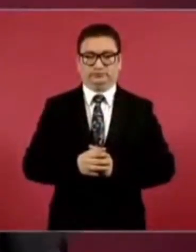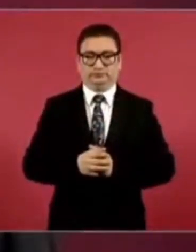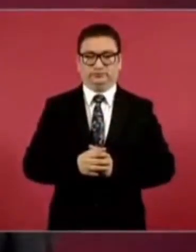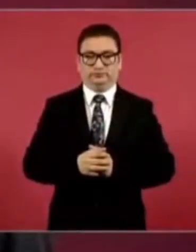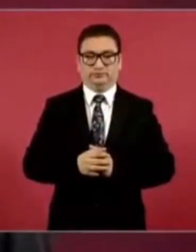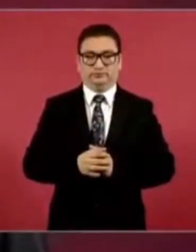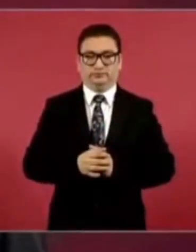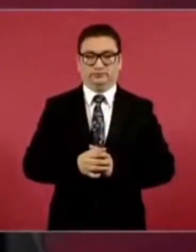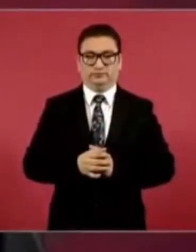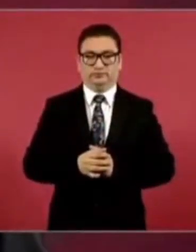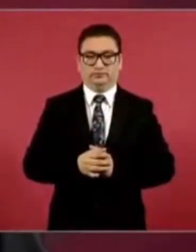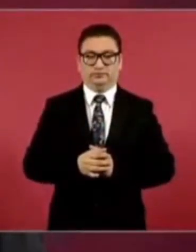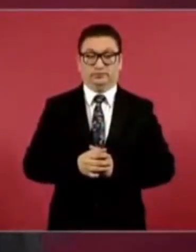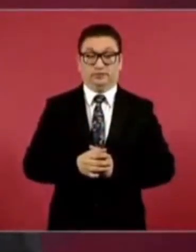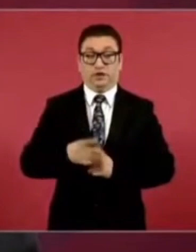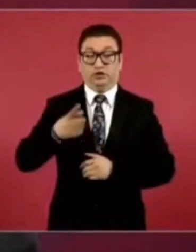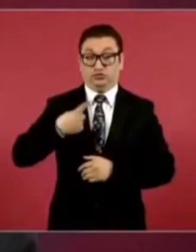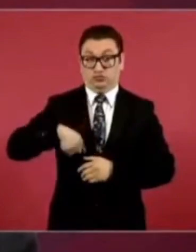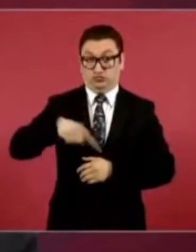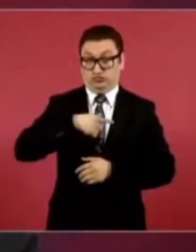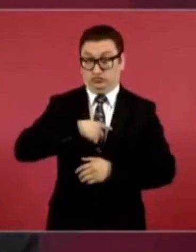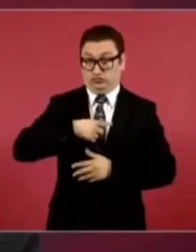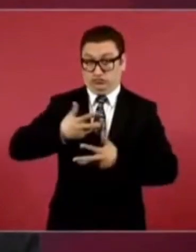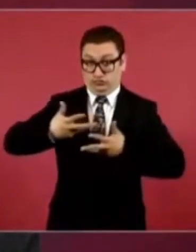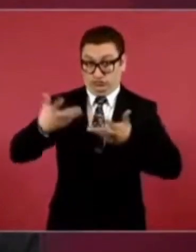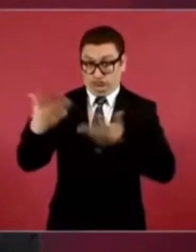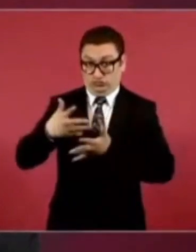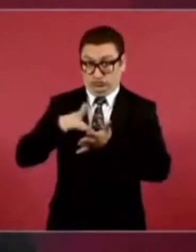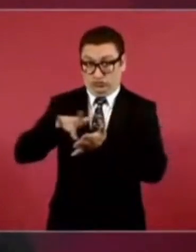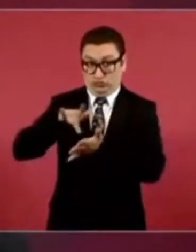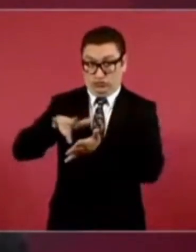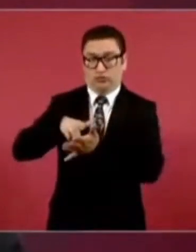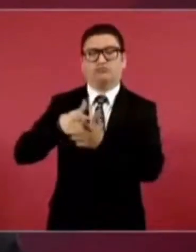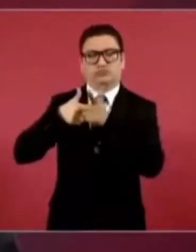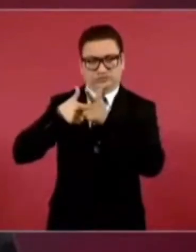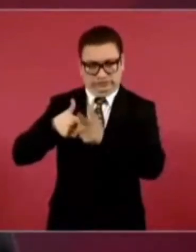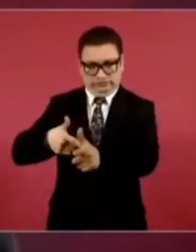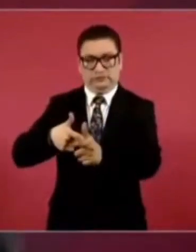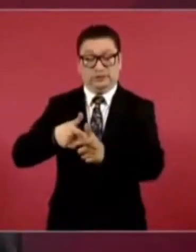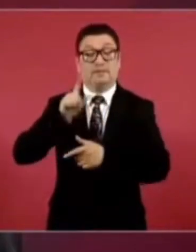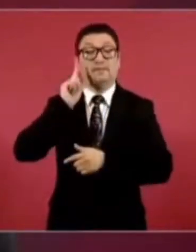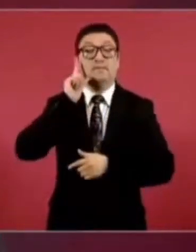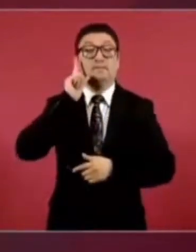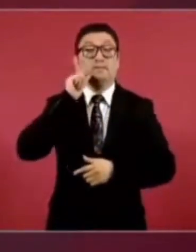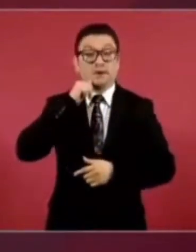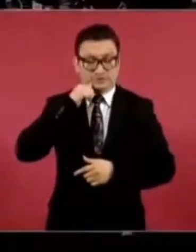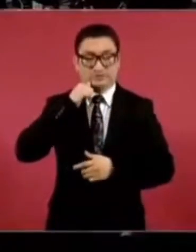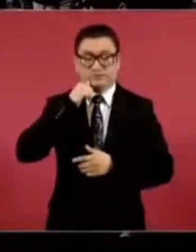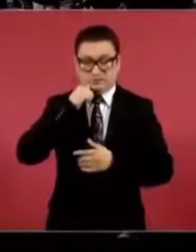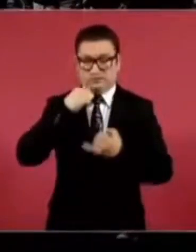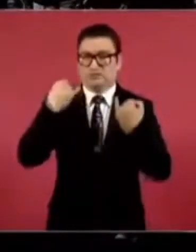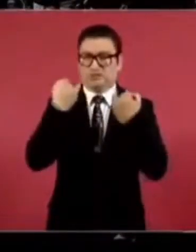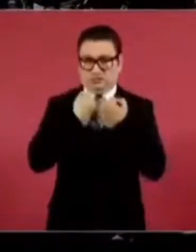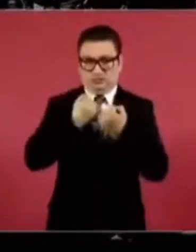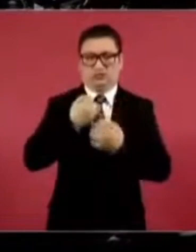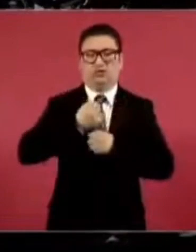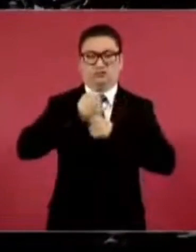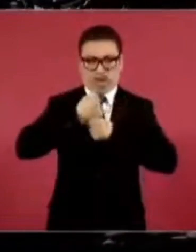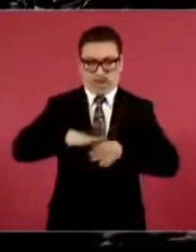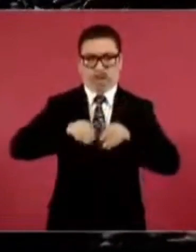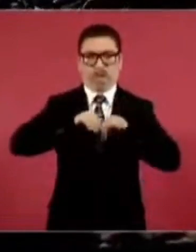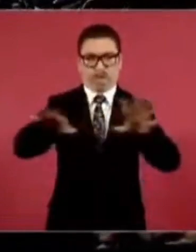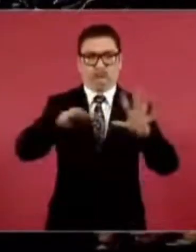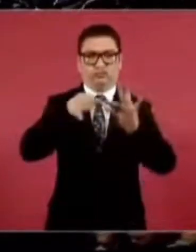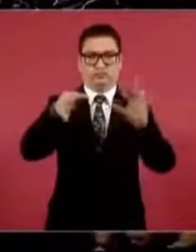ha ido haciendo y se va a seguir haciendo, y mañana vamos a informar. Entonces, este